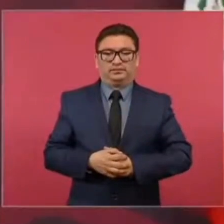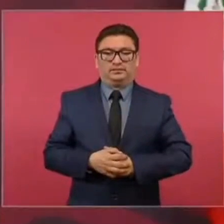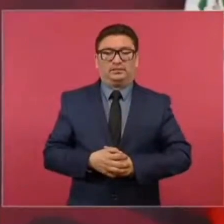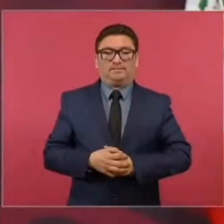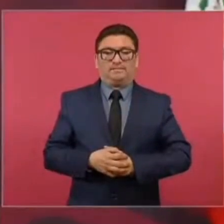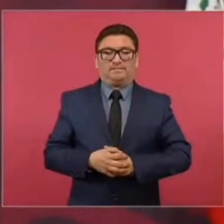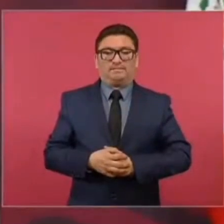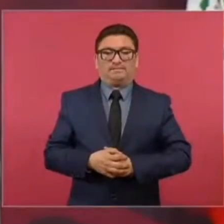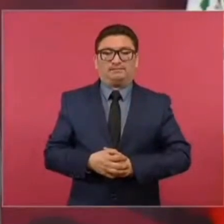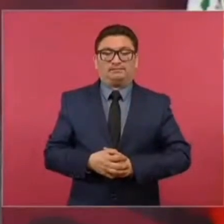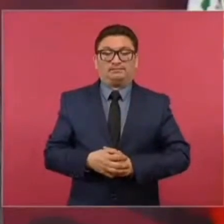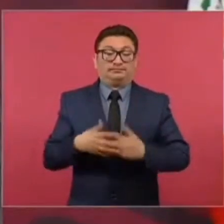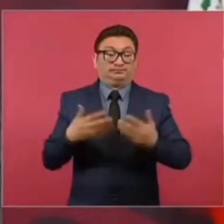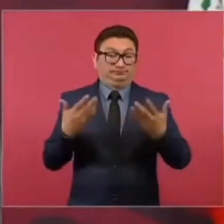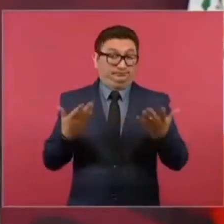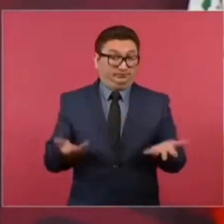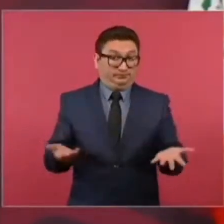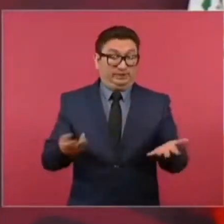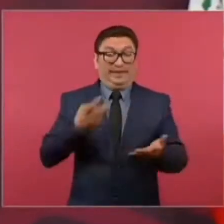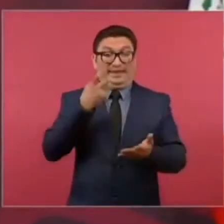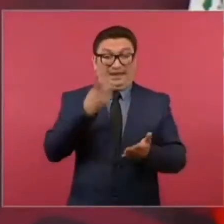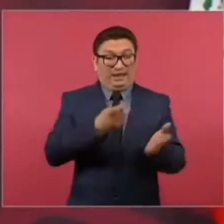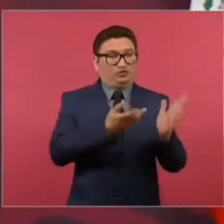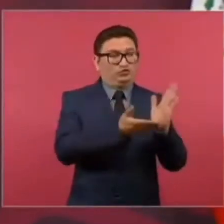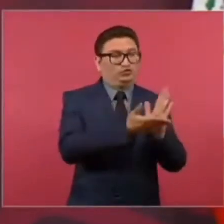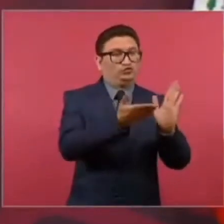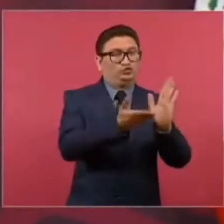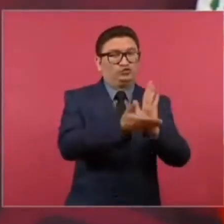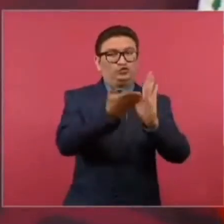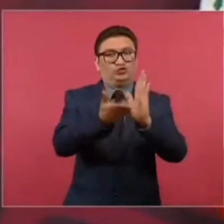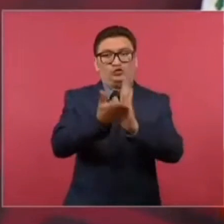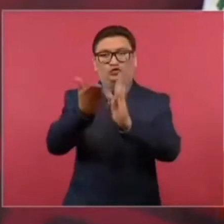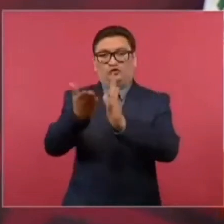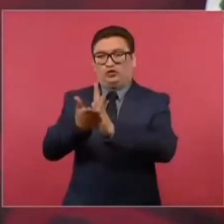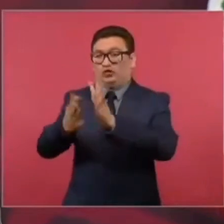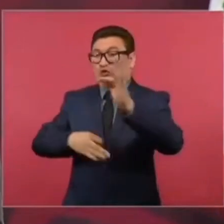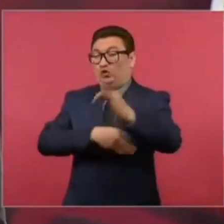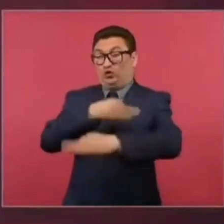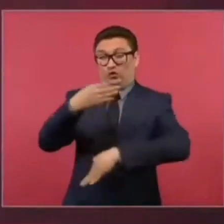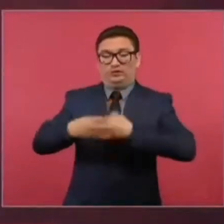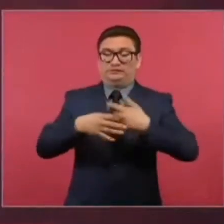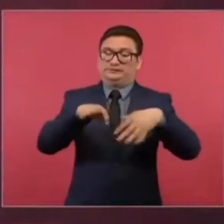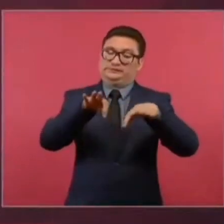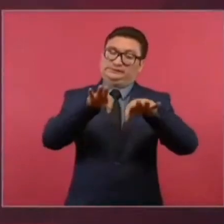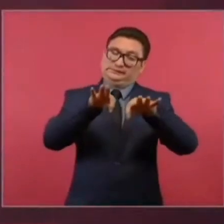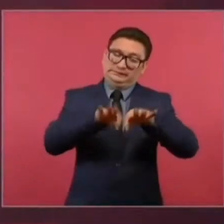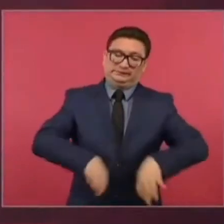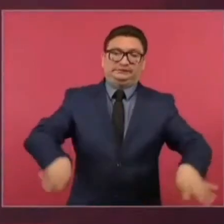adicionales. Entonces, todo eso es muy importante.